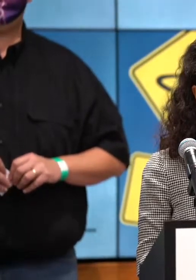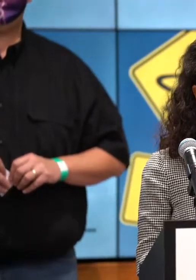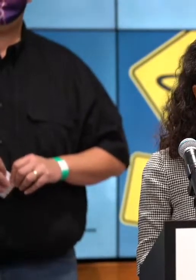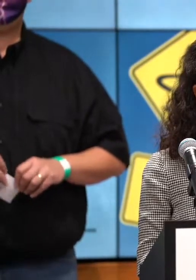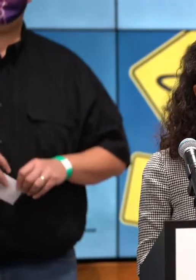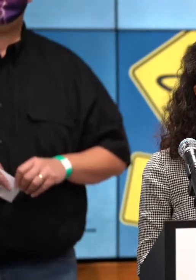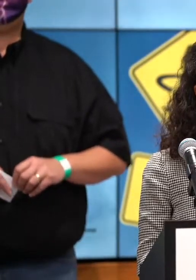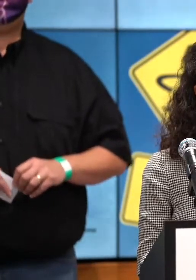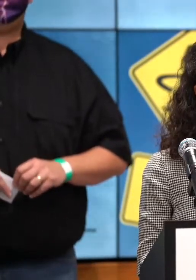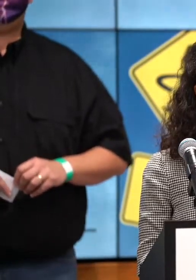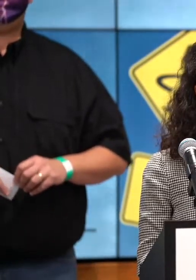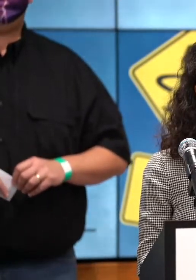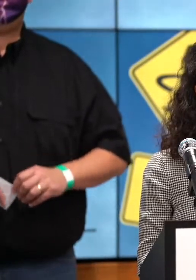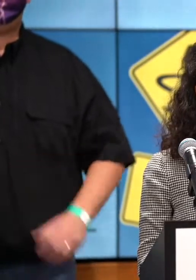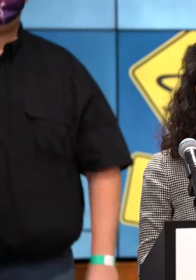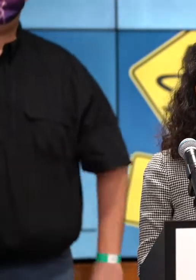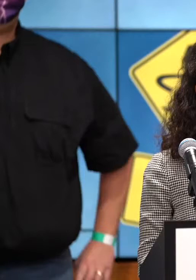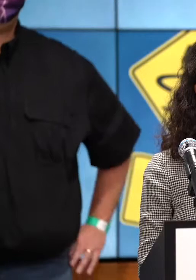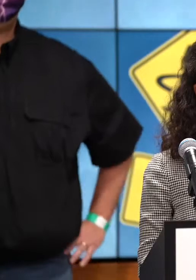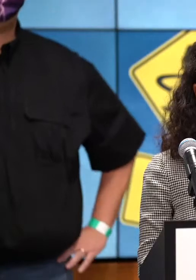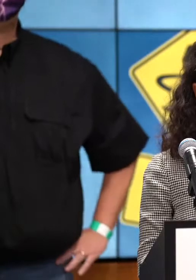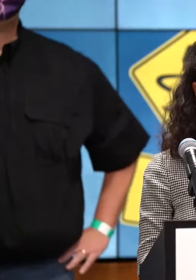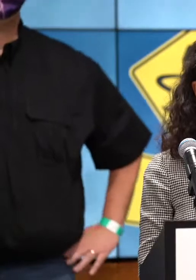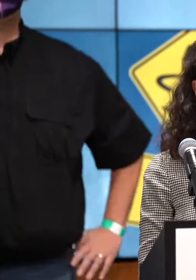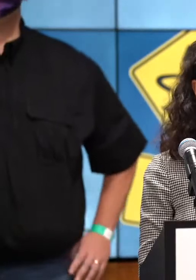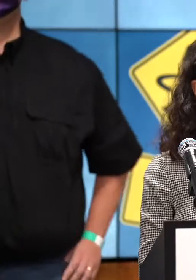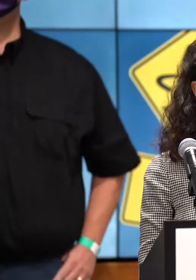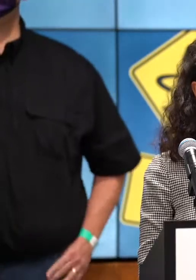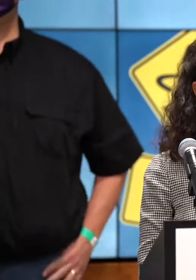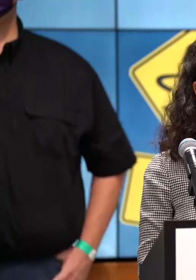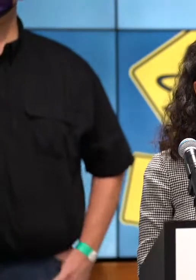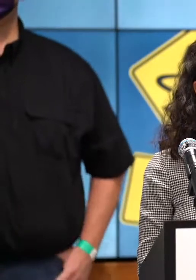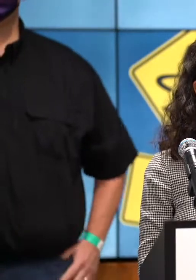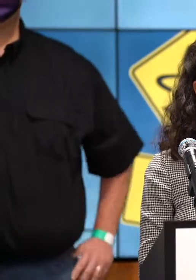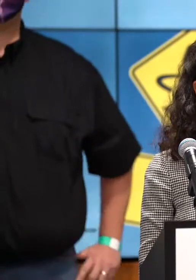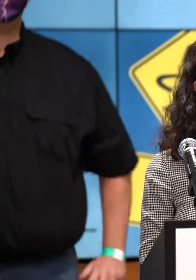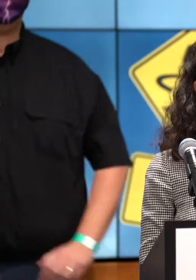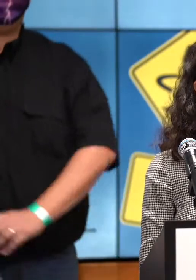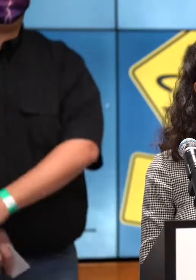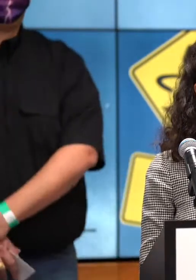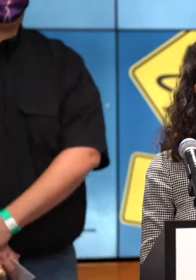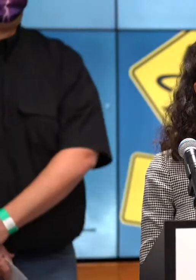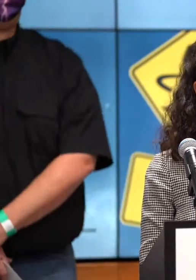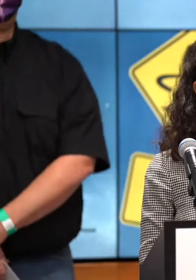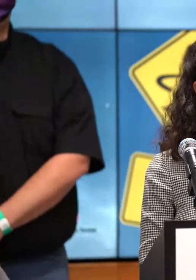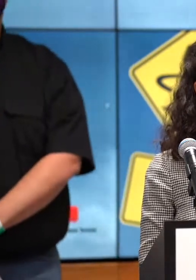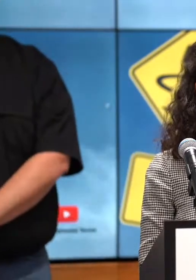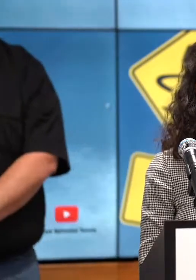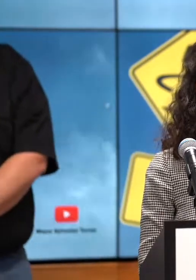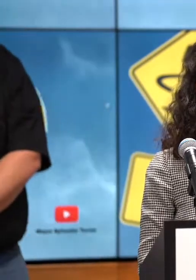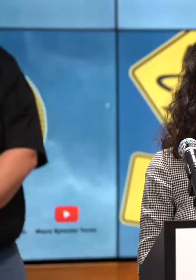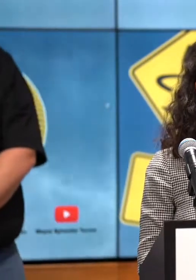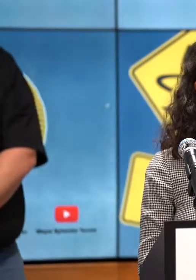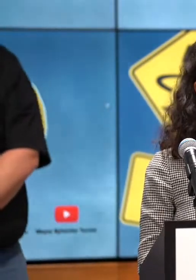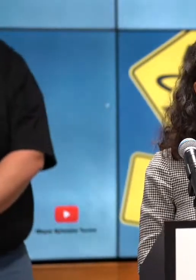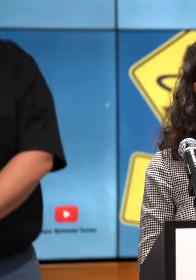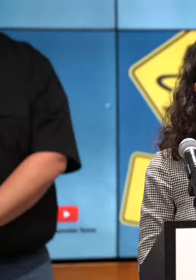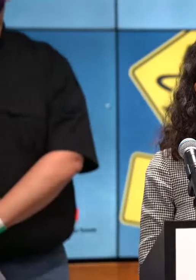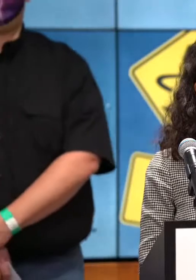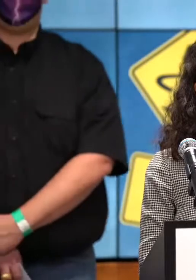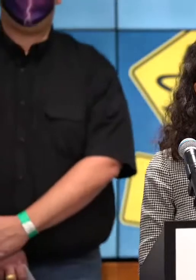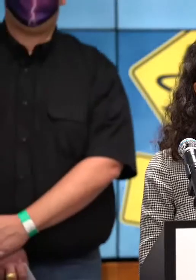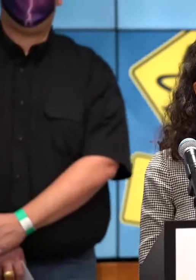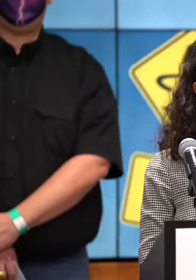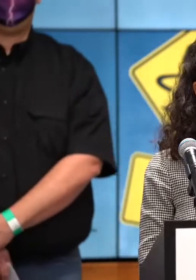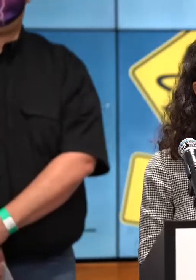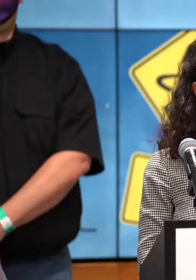histórico causará una disrupción tremenda a nuestra región y es posiblemente mortal si los modelos